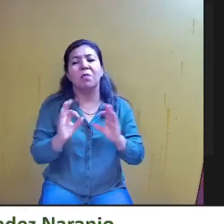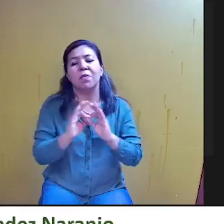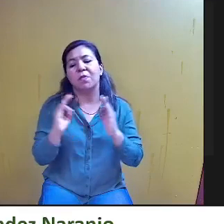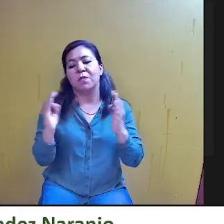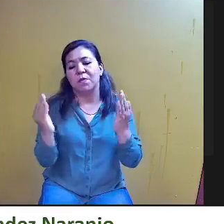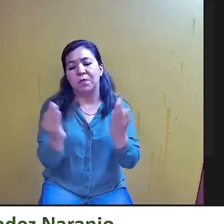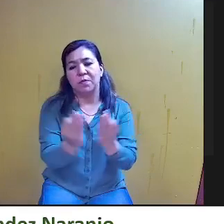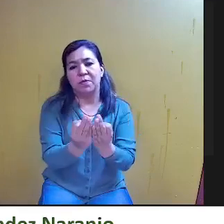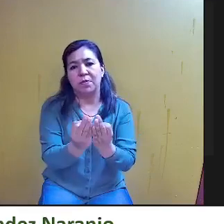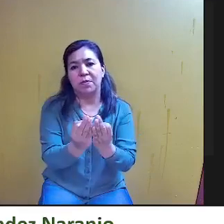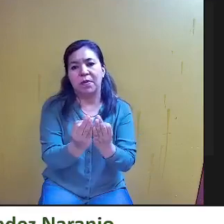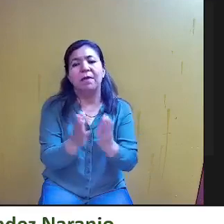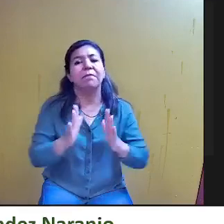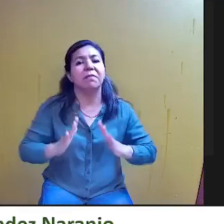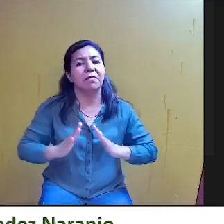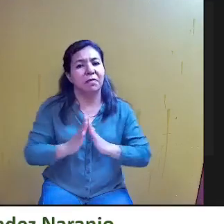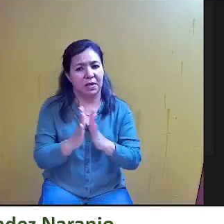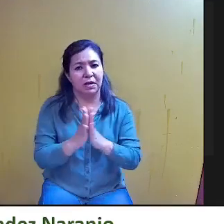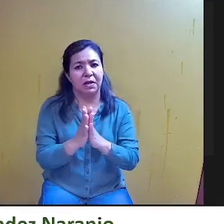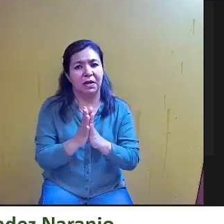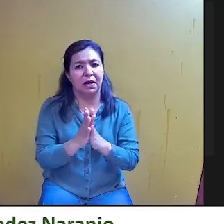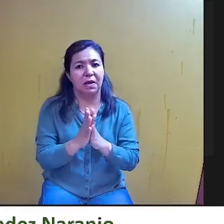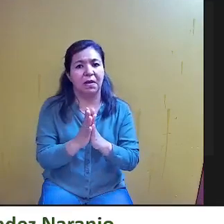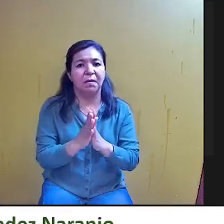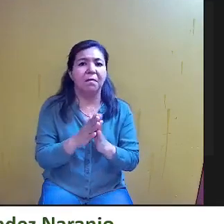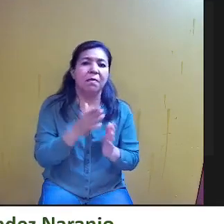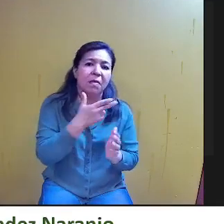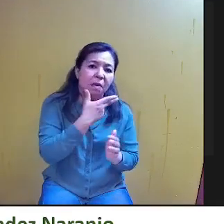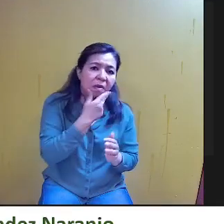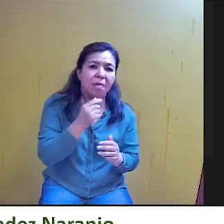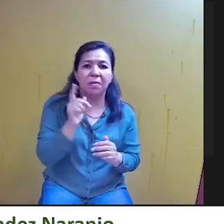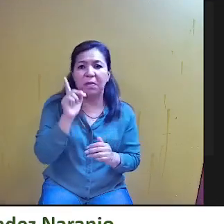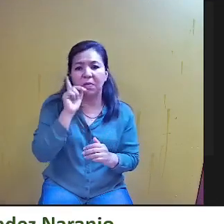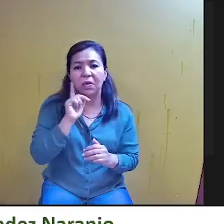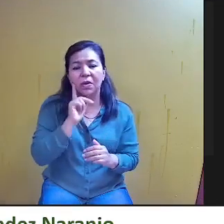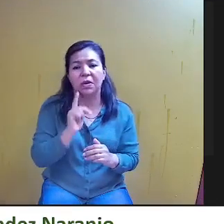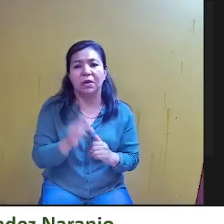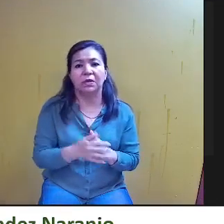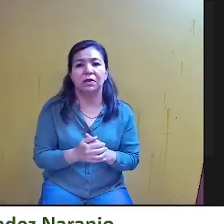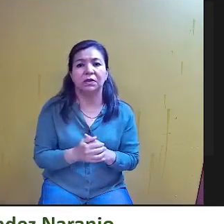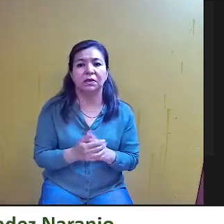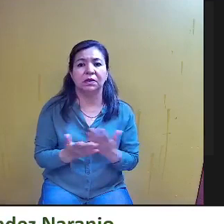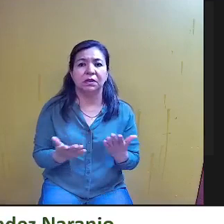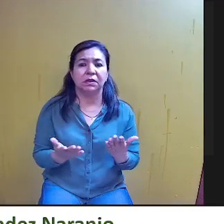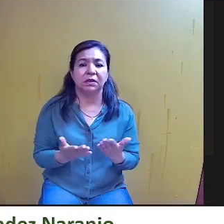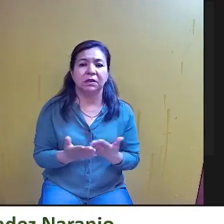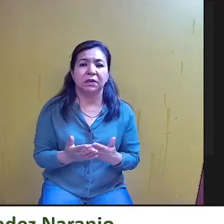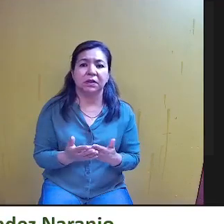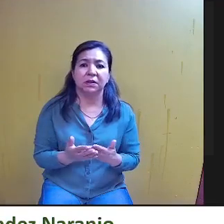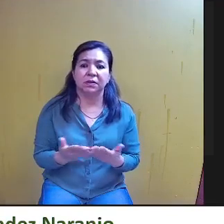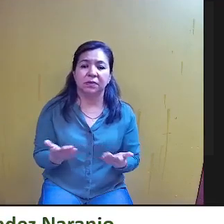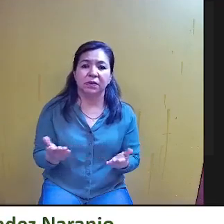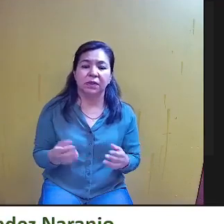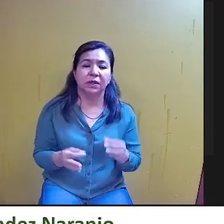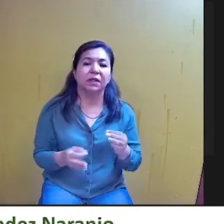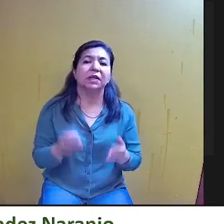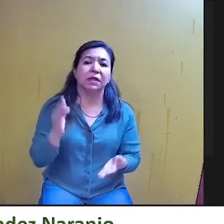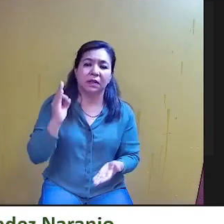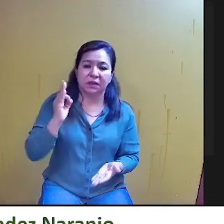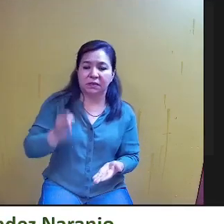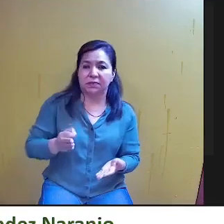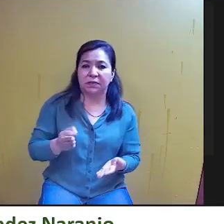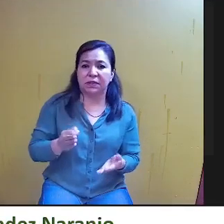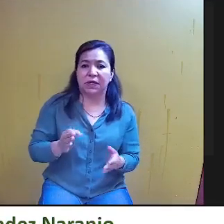Consejo Distrital 21 mixto, lo que a la postre el acto generó su consumación en un modo irreparable, de conformidad con las